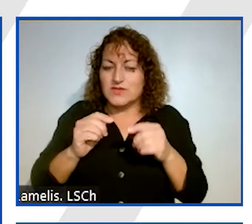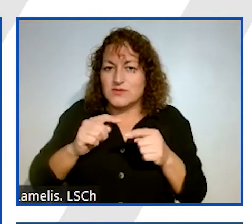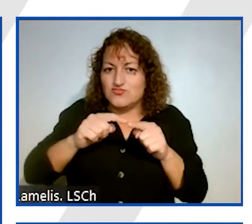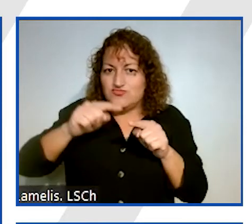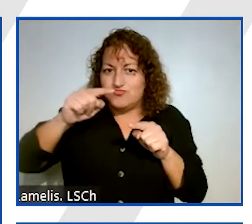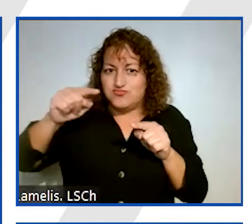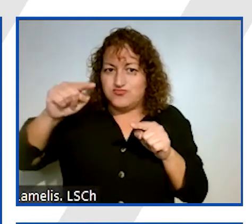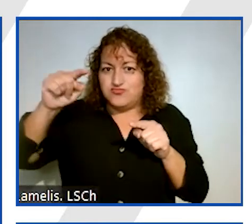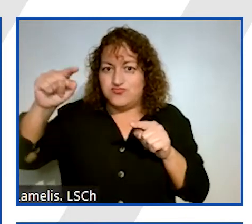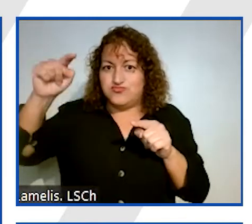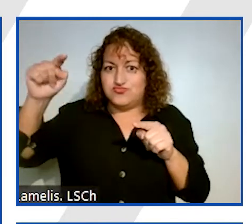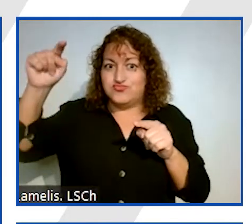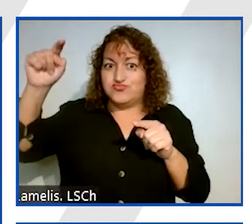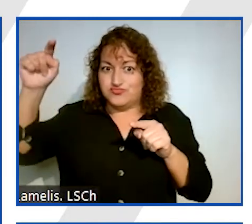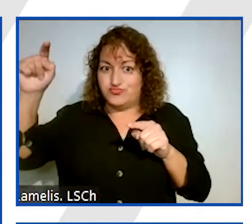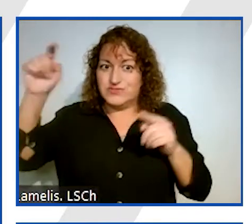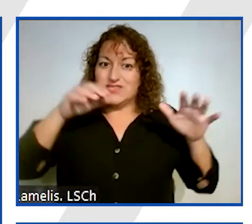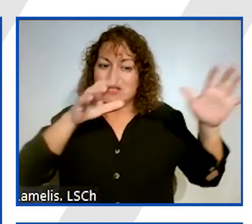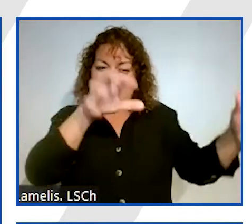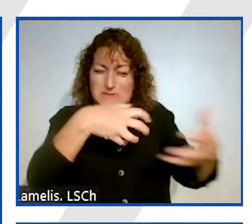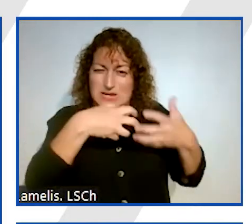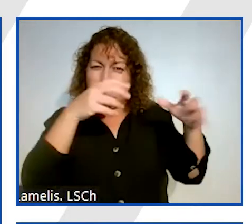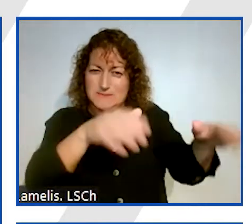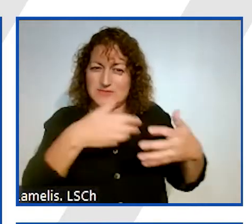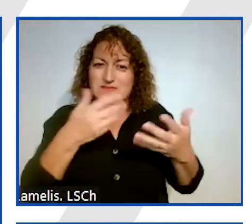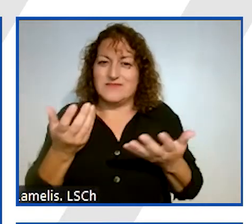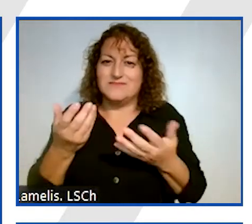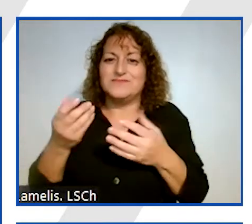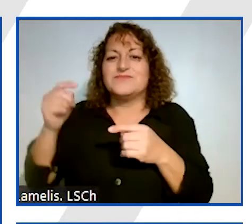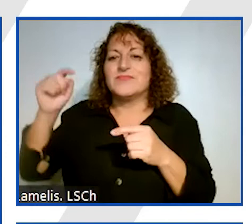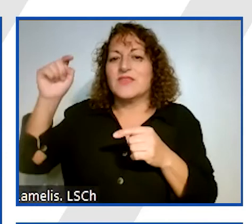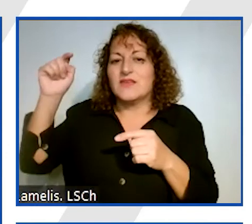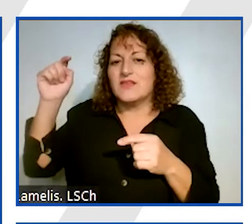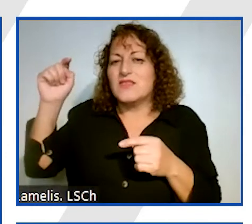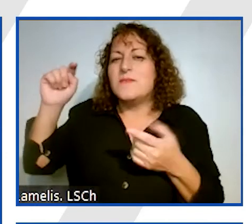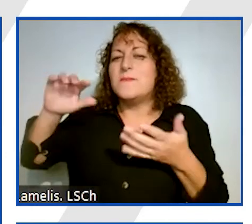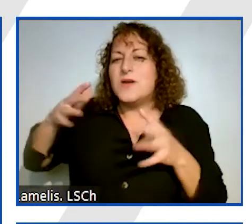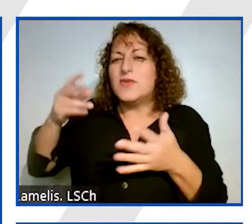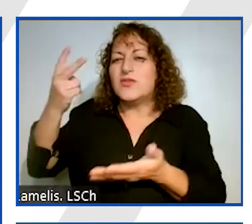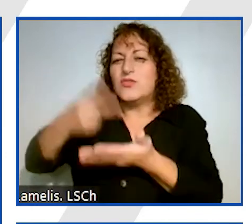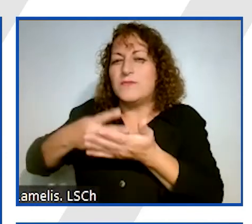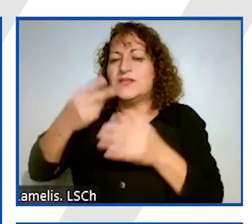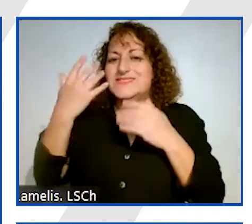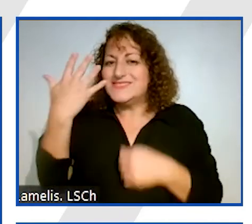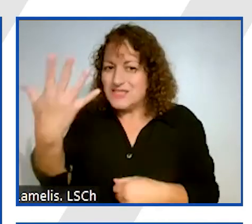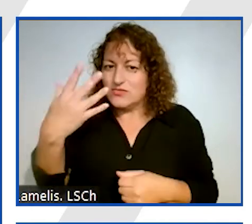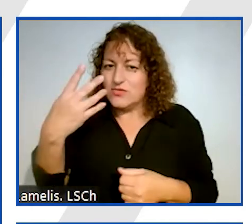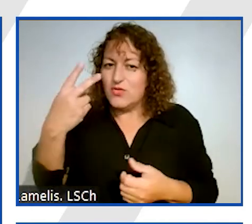un incremento bastante alto que básicamente llega aproximadamente al 2005,